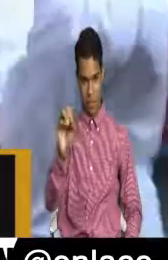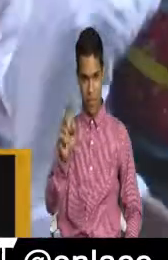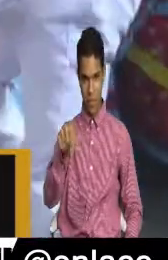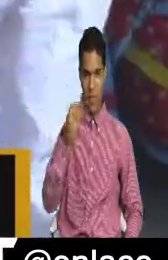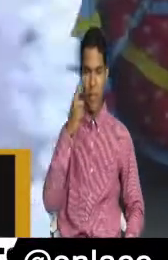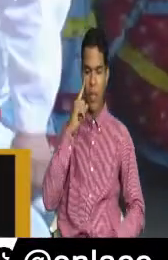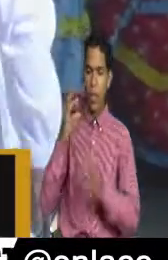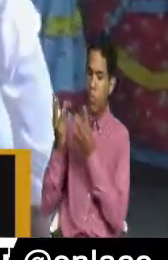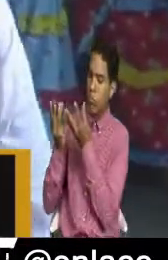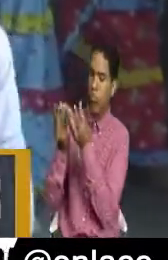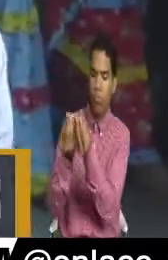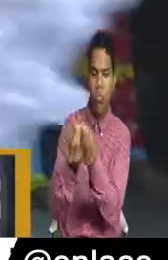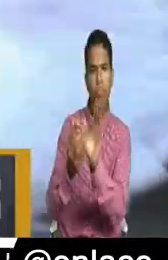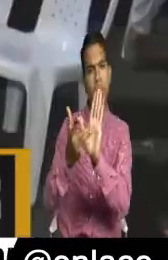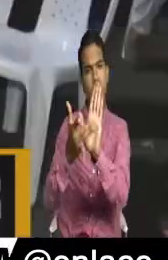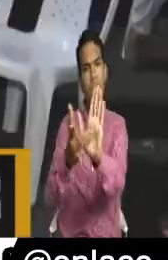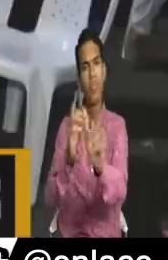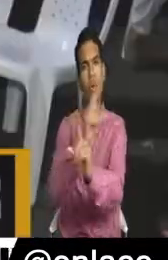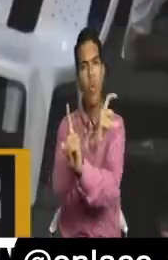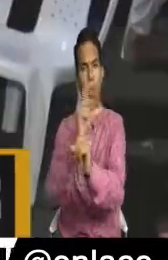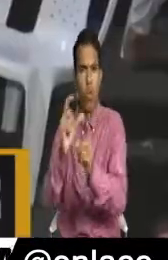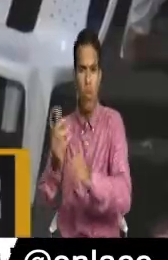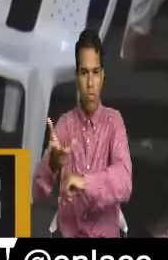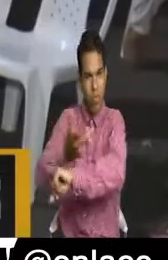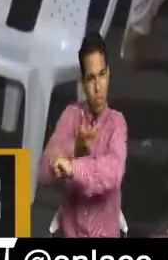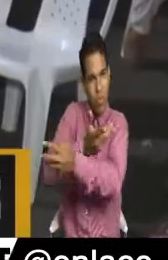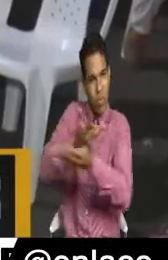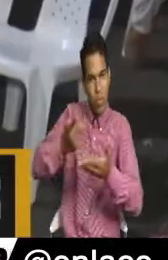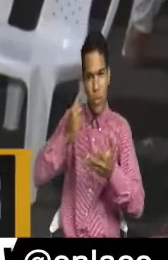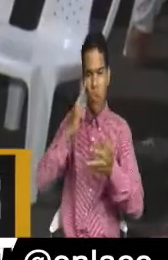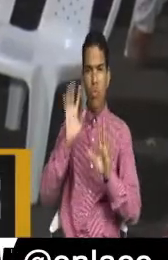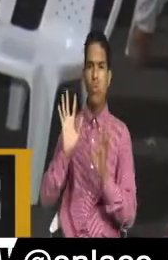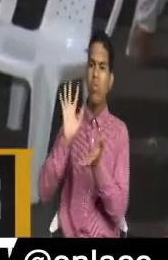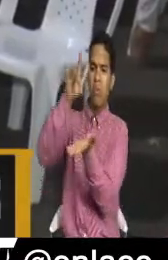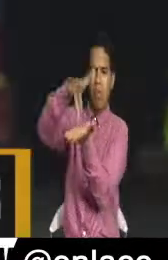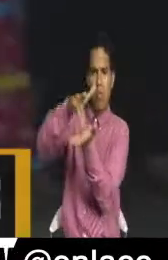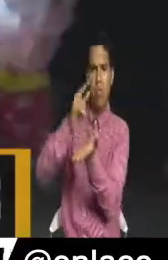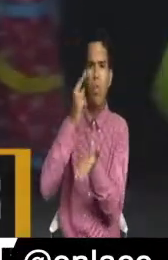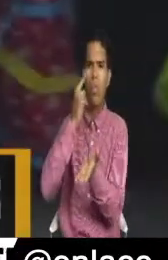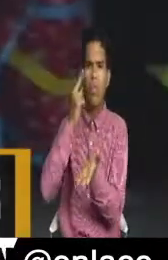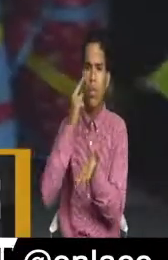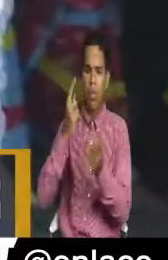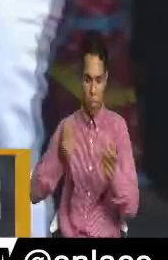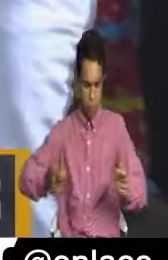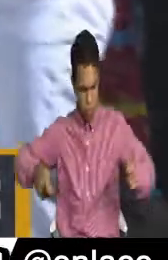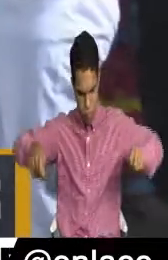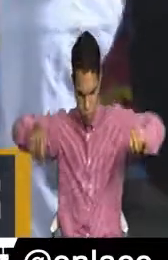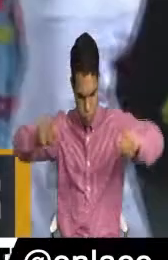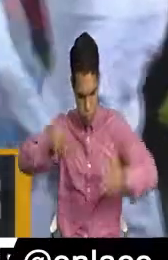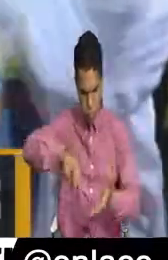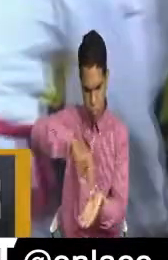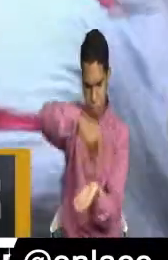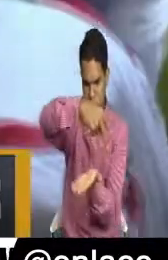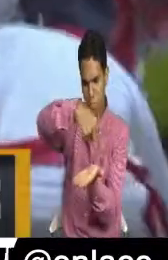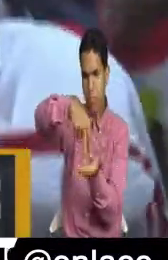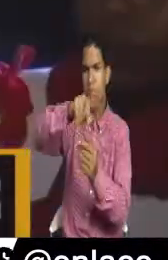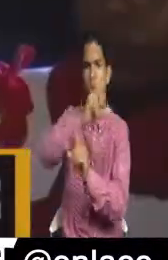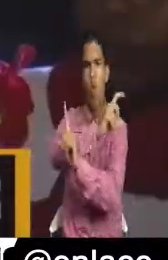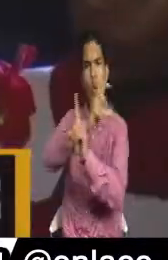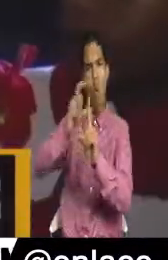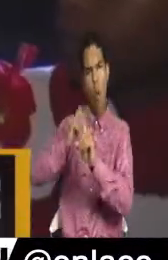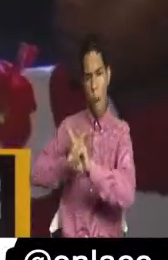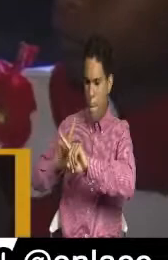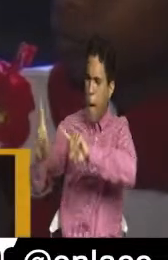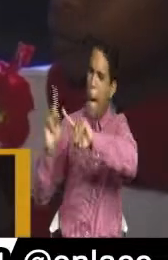grupos culturales que participaron de la Minga Afromagdalénica, donde con su danza demostraron la diversidad cultural de nuestras costumbres. El